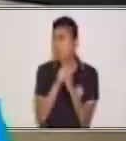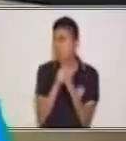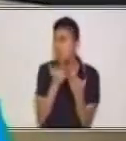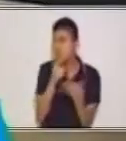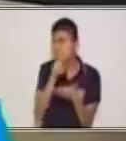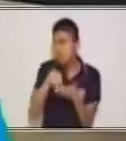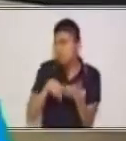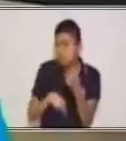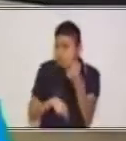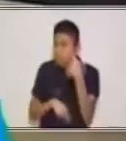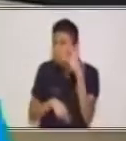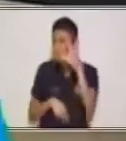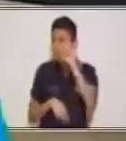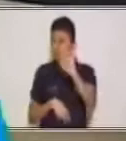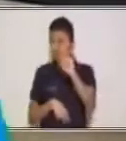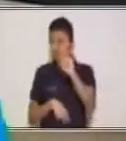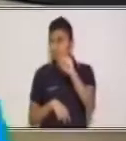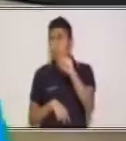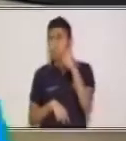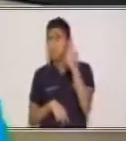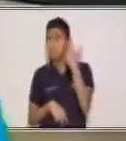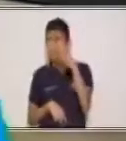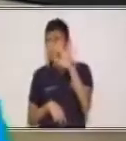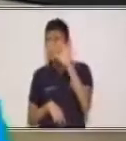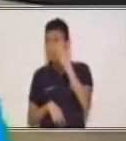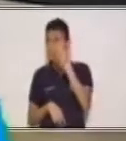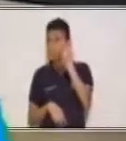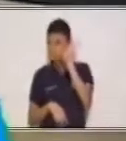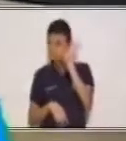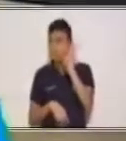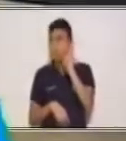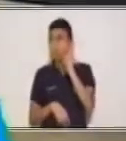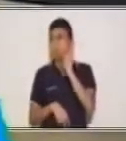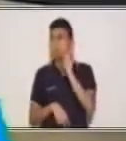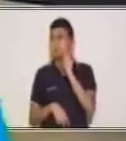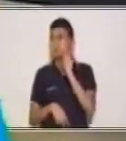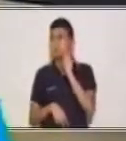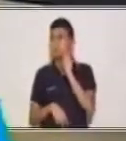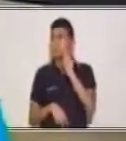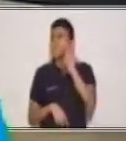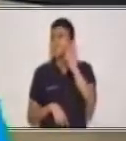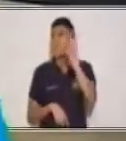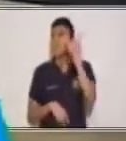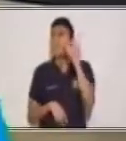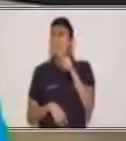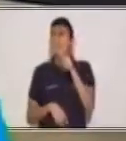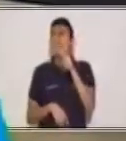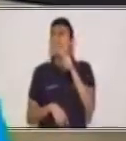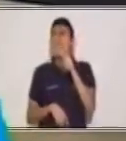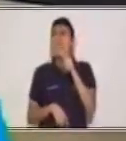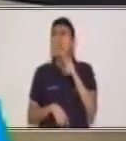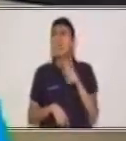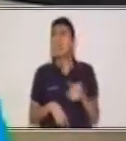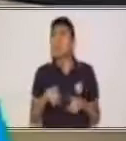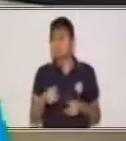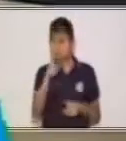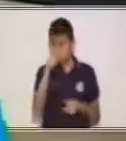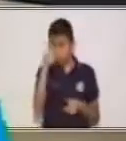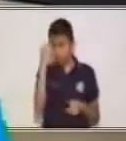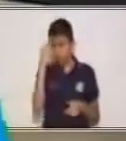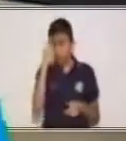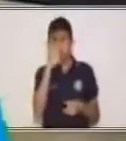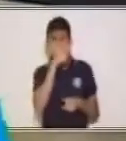nosotros somos observadores y hemos estudiado los verbos, sabremos quién lo leyó. ¿Quién lo leyó? ¿Será que dirá,